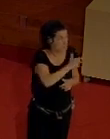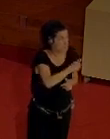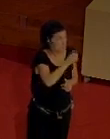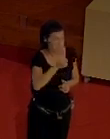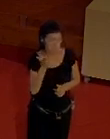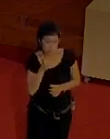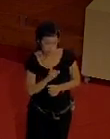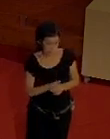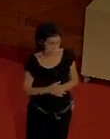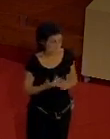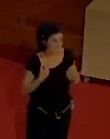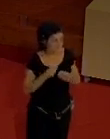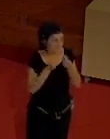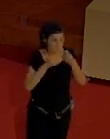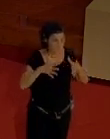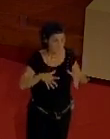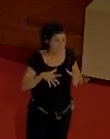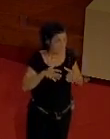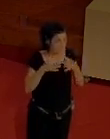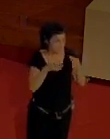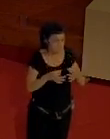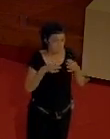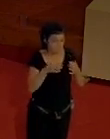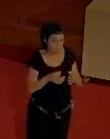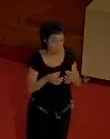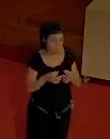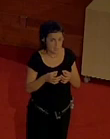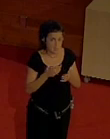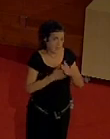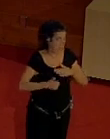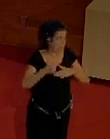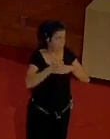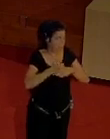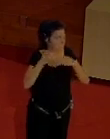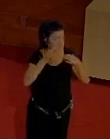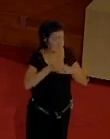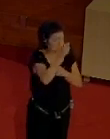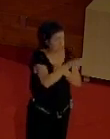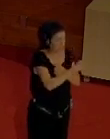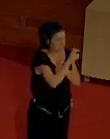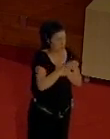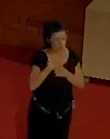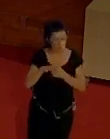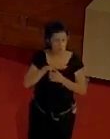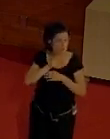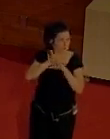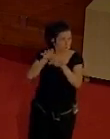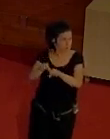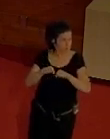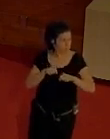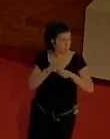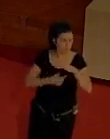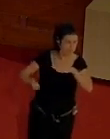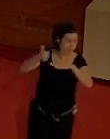hegemón y siempre va a surgir un aspirante que quiere sustituir al hegemón inevitablemente eso va a llevar a una confrontación